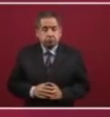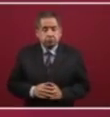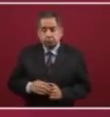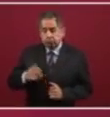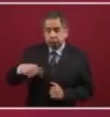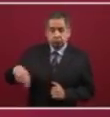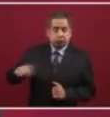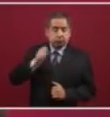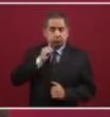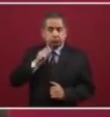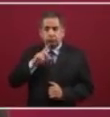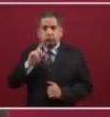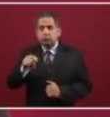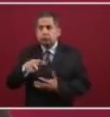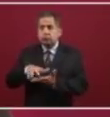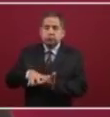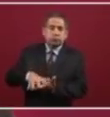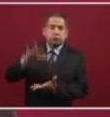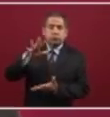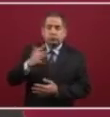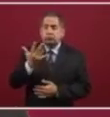no es mayoría simple